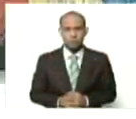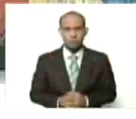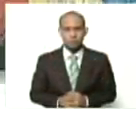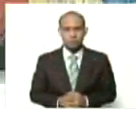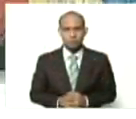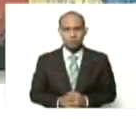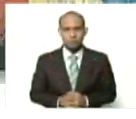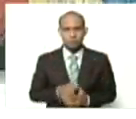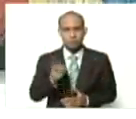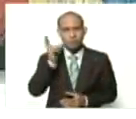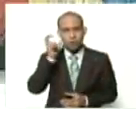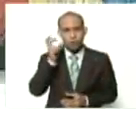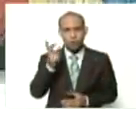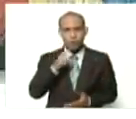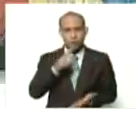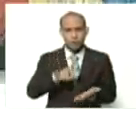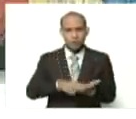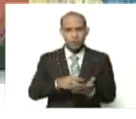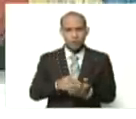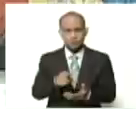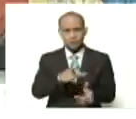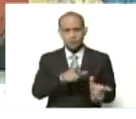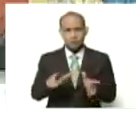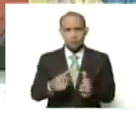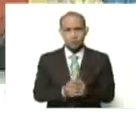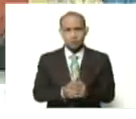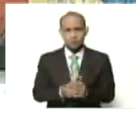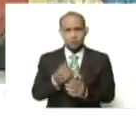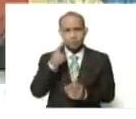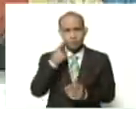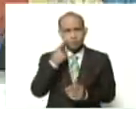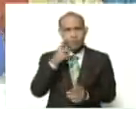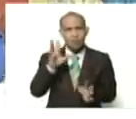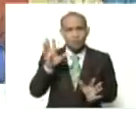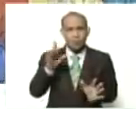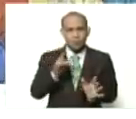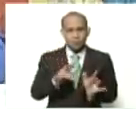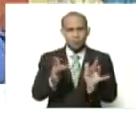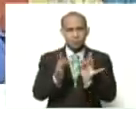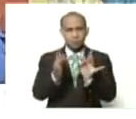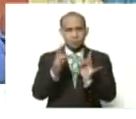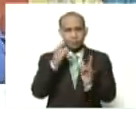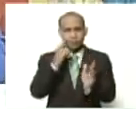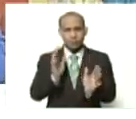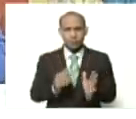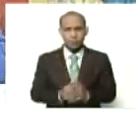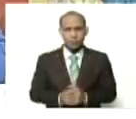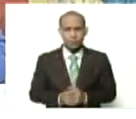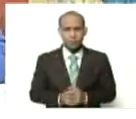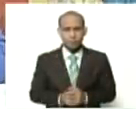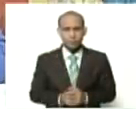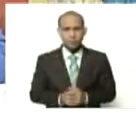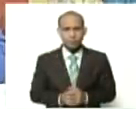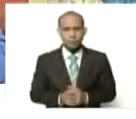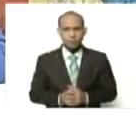Tú me escuchas, ¿verdad? Carmen Meléndez, aquí está. Vamos a ver si está bien conectada.